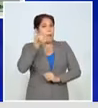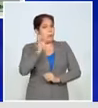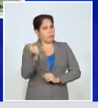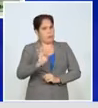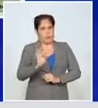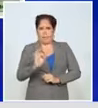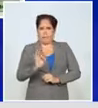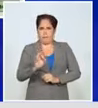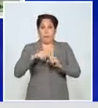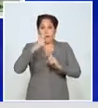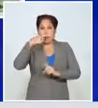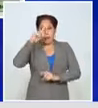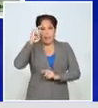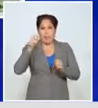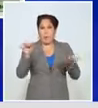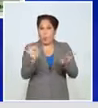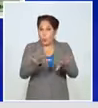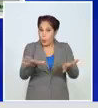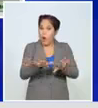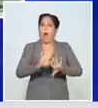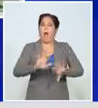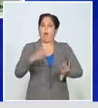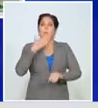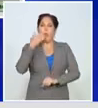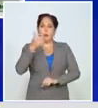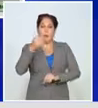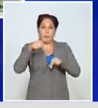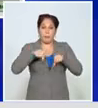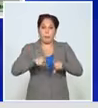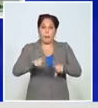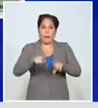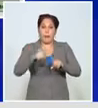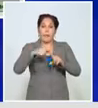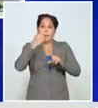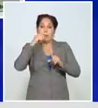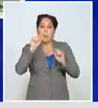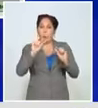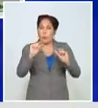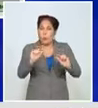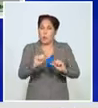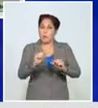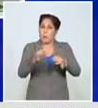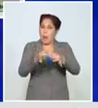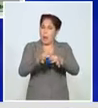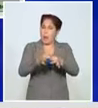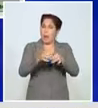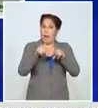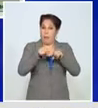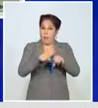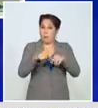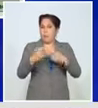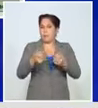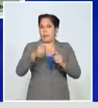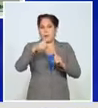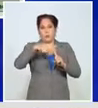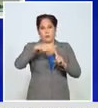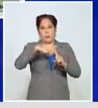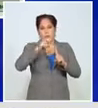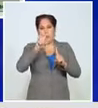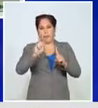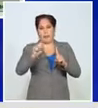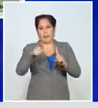buena, para estar claro, pero bueno, las tasas de incidencia más bajas del país, Las Tunas con